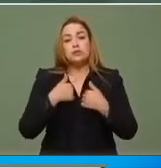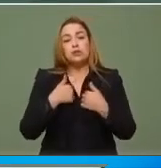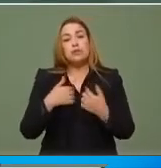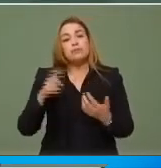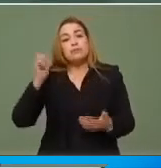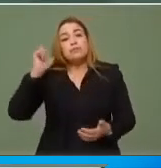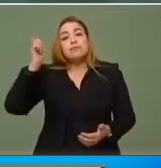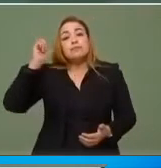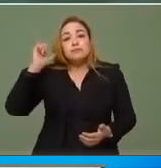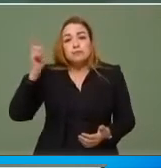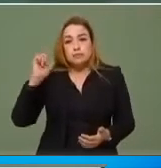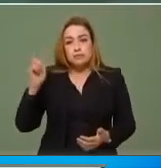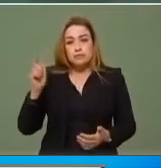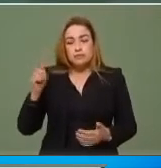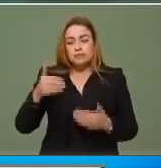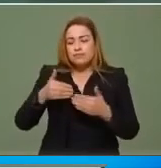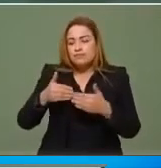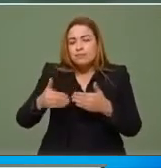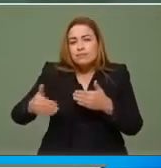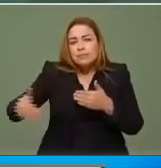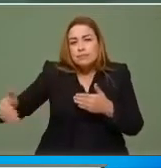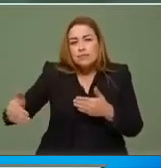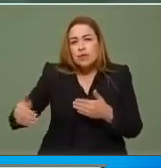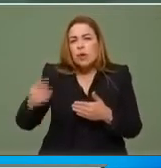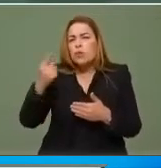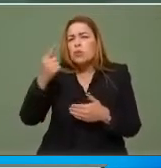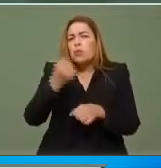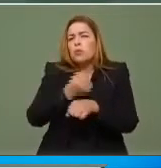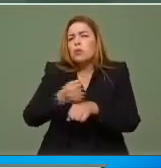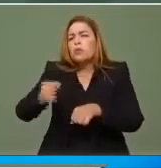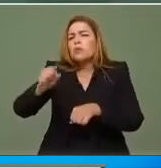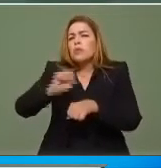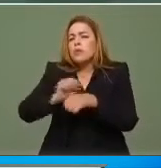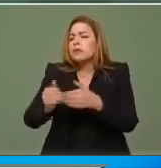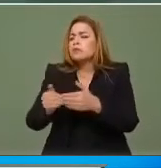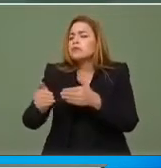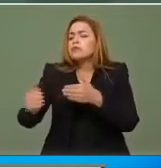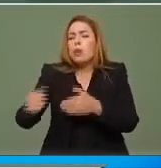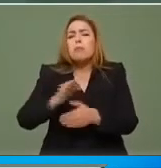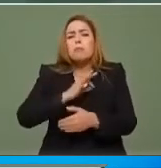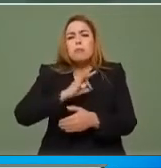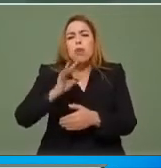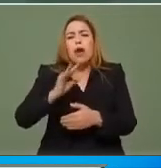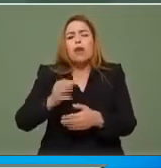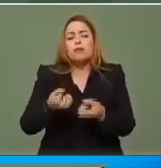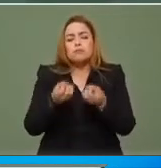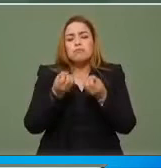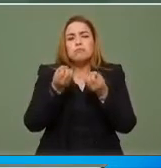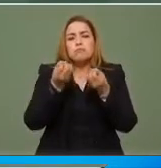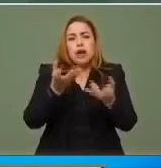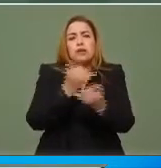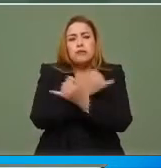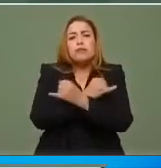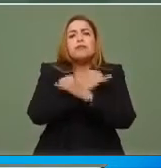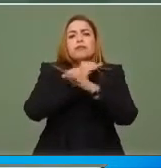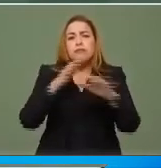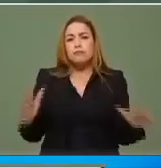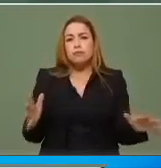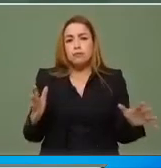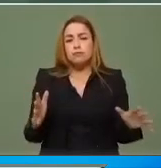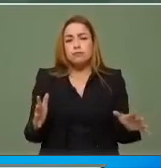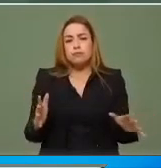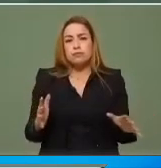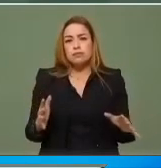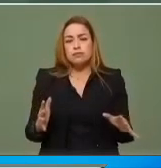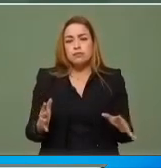de pesos al año en medicamento y equipos médicos. En general, el gobierno compra 1 billón de pesos. Se busca revisar y consolidar las